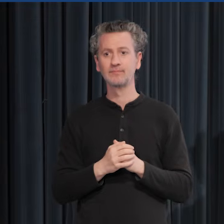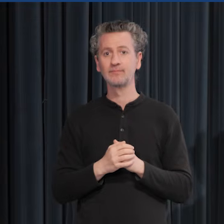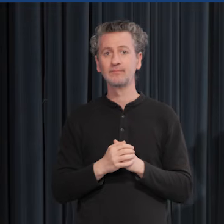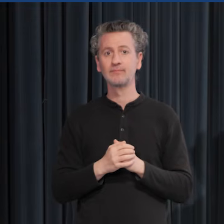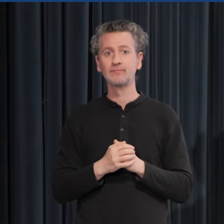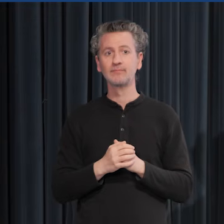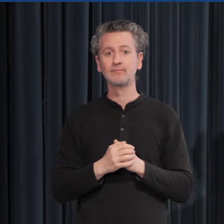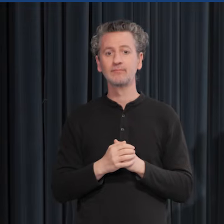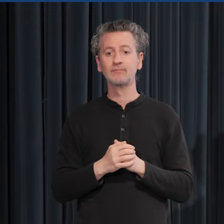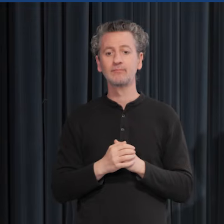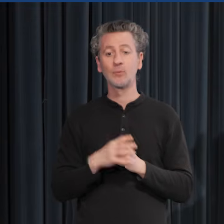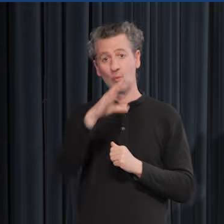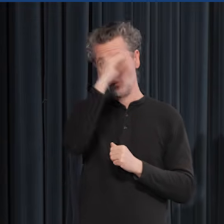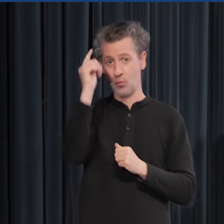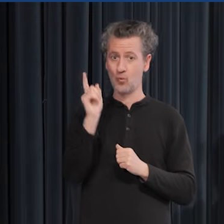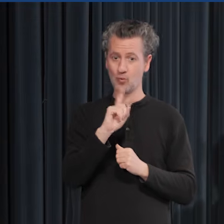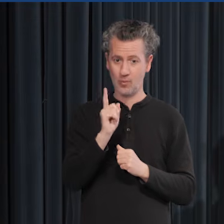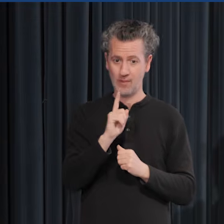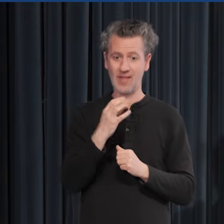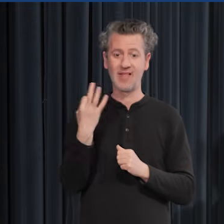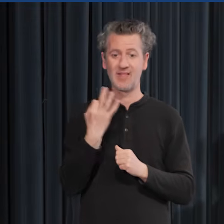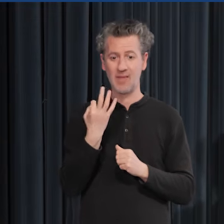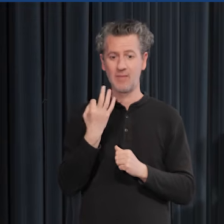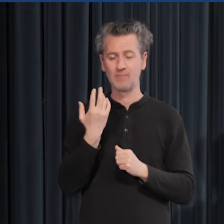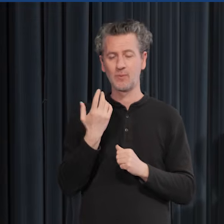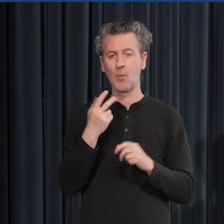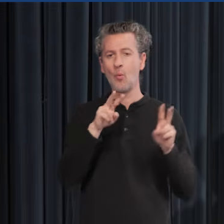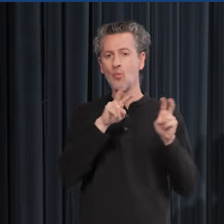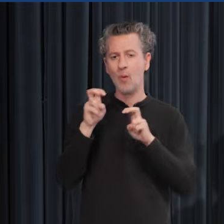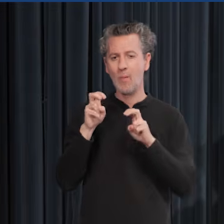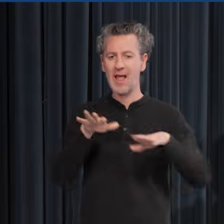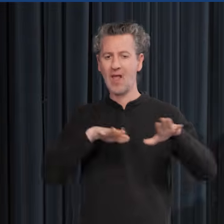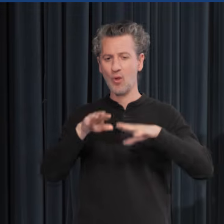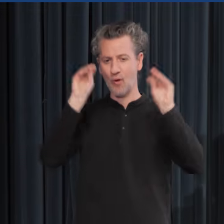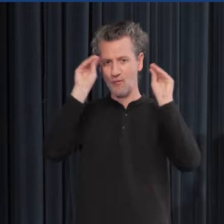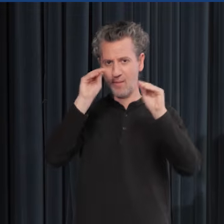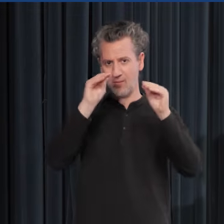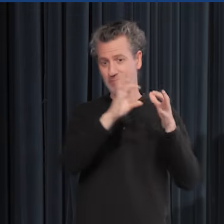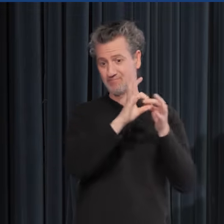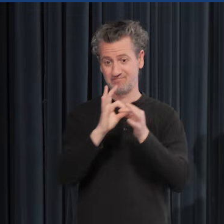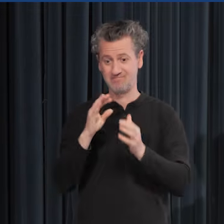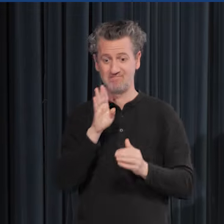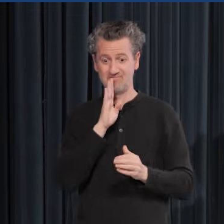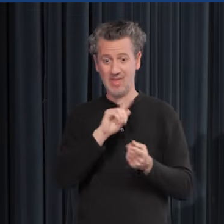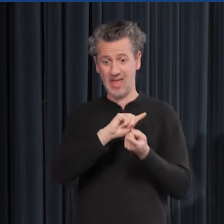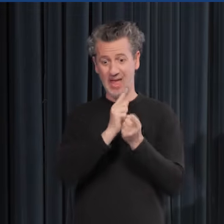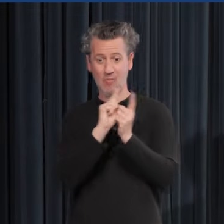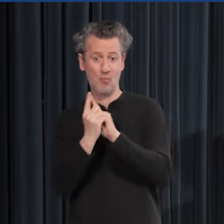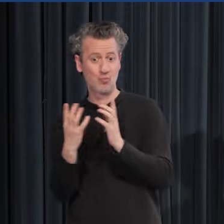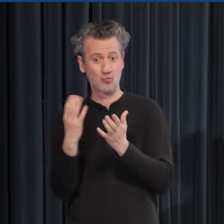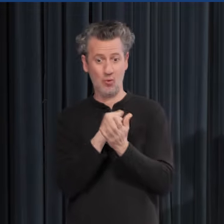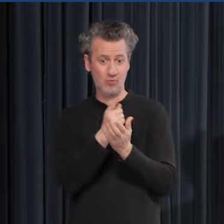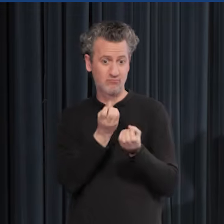olvidar también que tenemos que empezar a desarrollar nuevas acciones formativas relacionadas con todos estos cambios que estamos